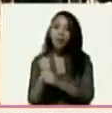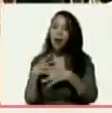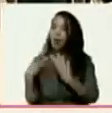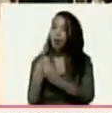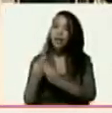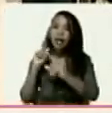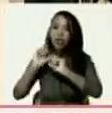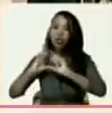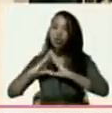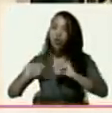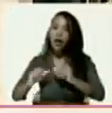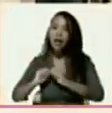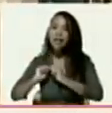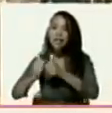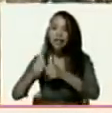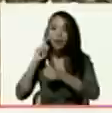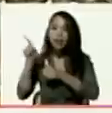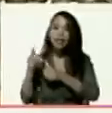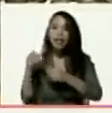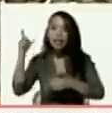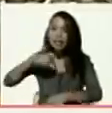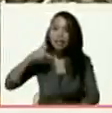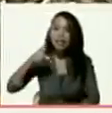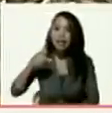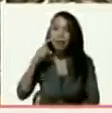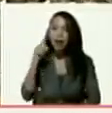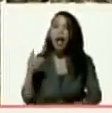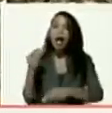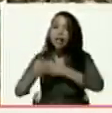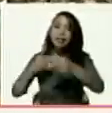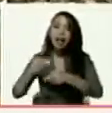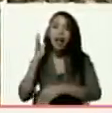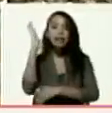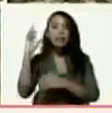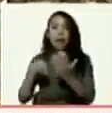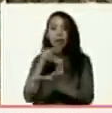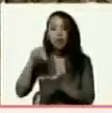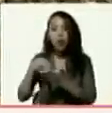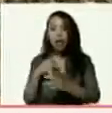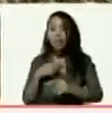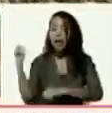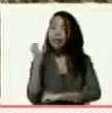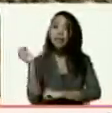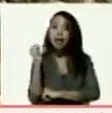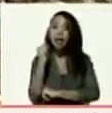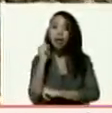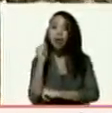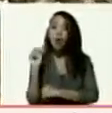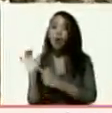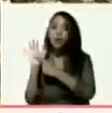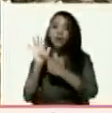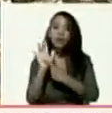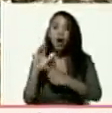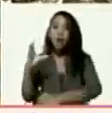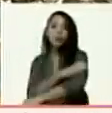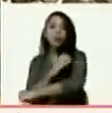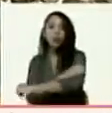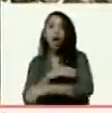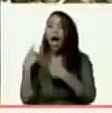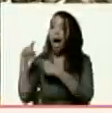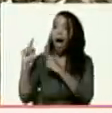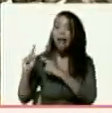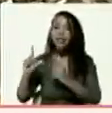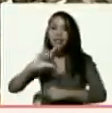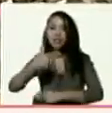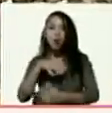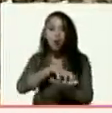las iniciativas que sean necesarias para sacar a la Asamblea Nacional del desacato. Indicó que la oposición se mantiene dividida y que